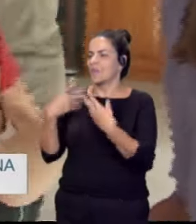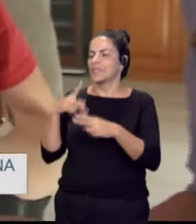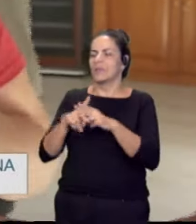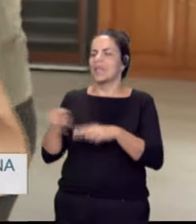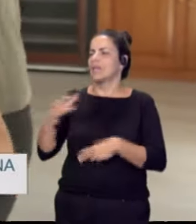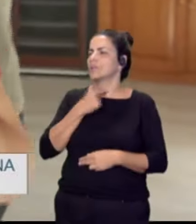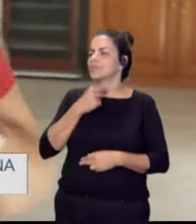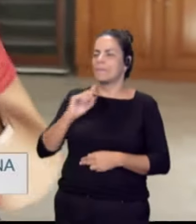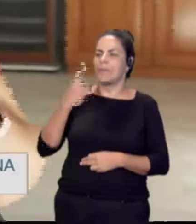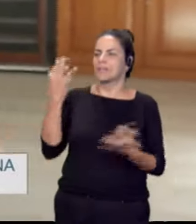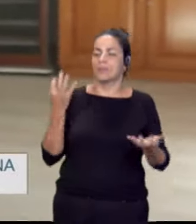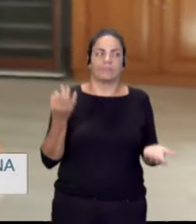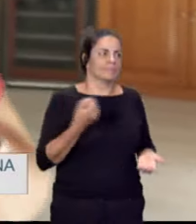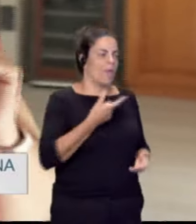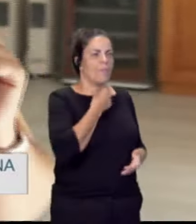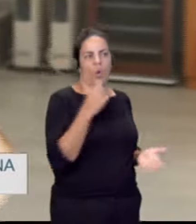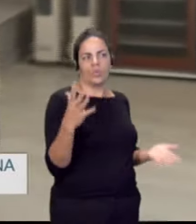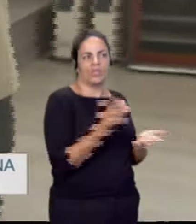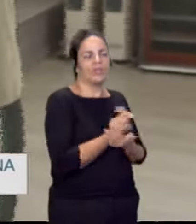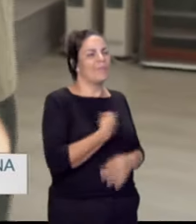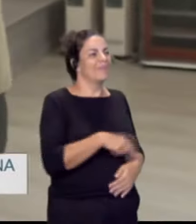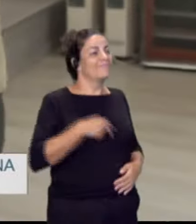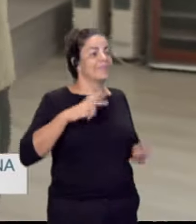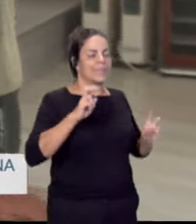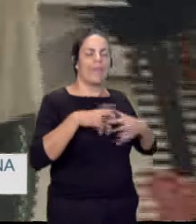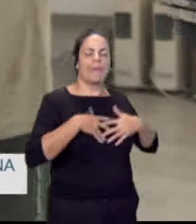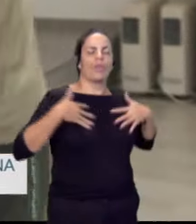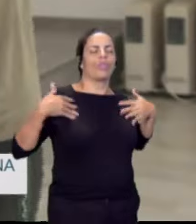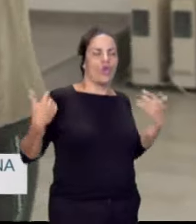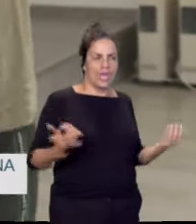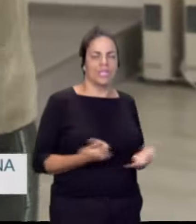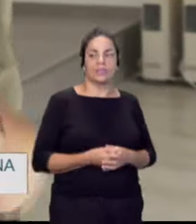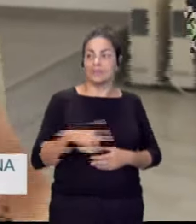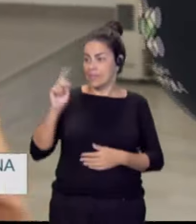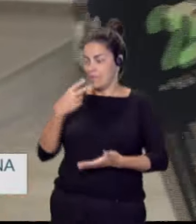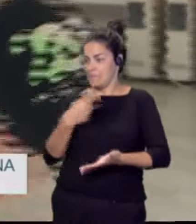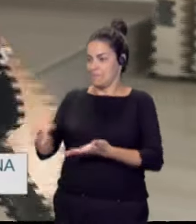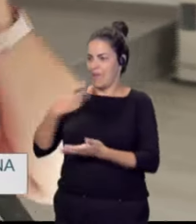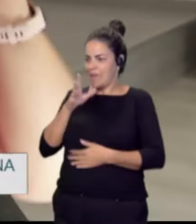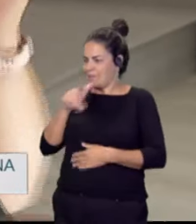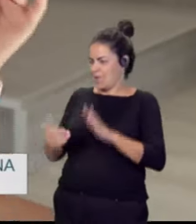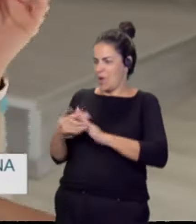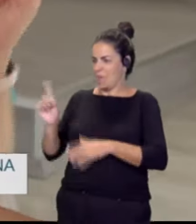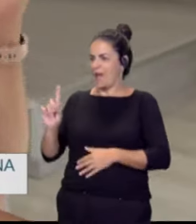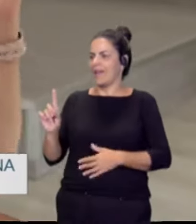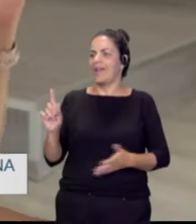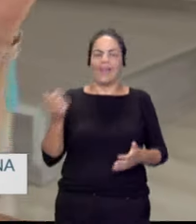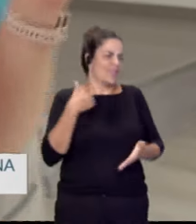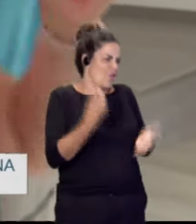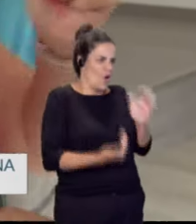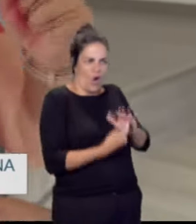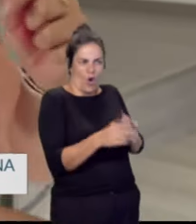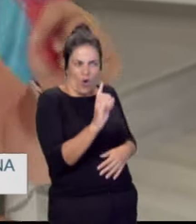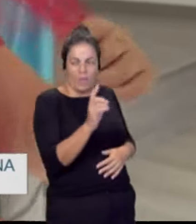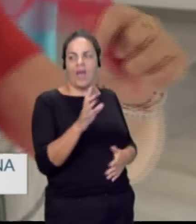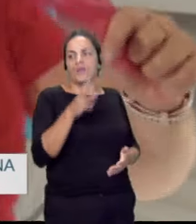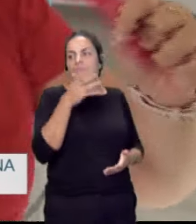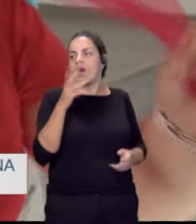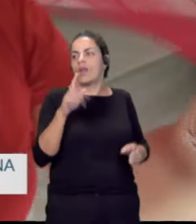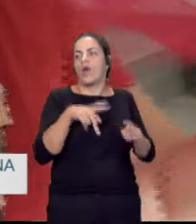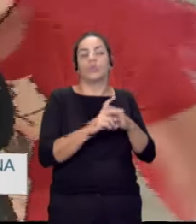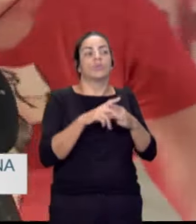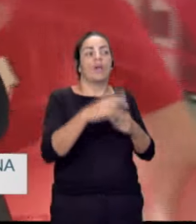taller? Pues me gusta todo, pero genera las emociones. Sí, y también bailar, que veo que no para. No, paro la pata, porque es un taller